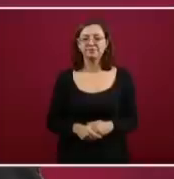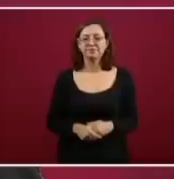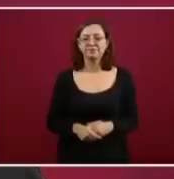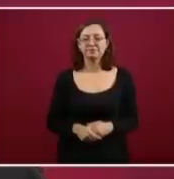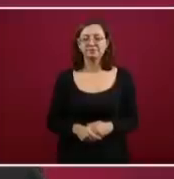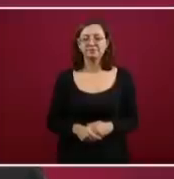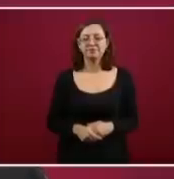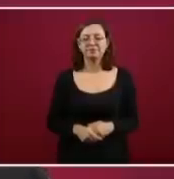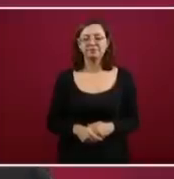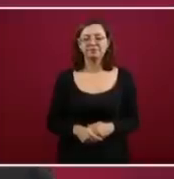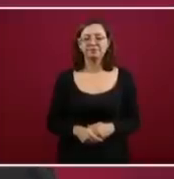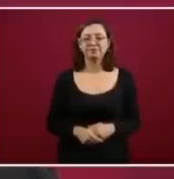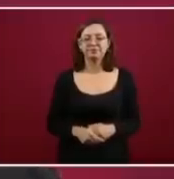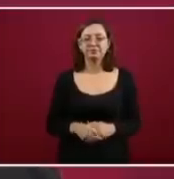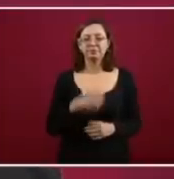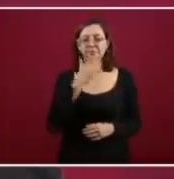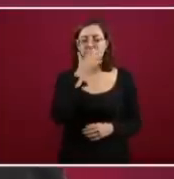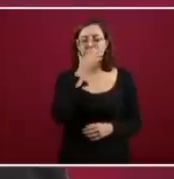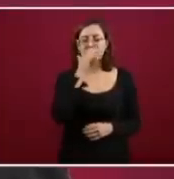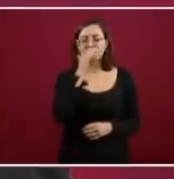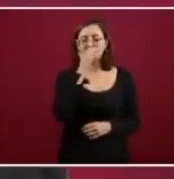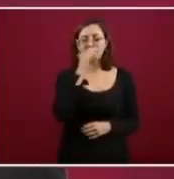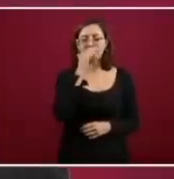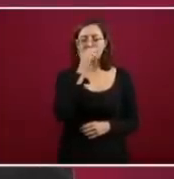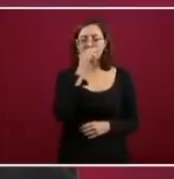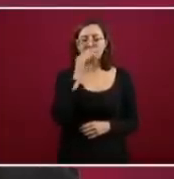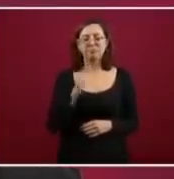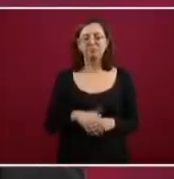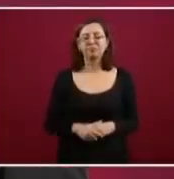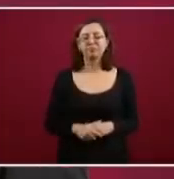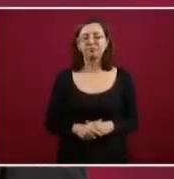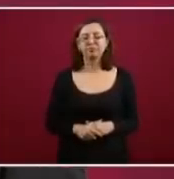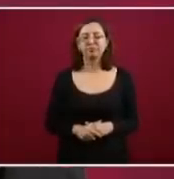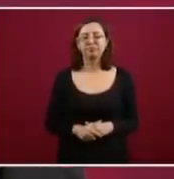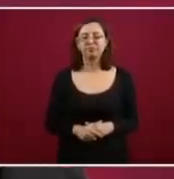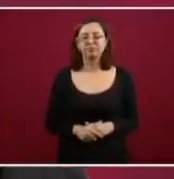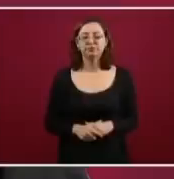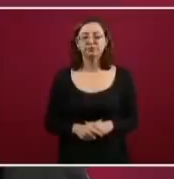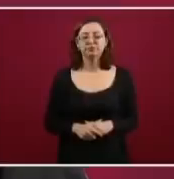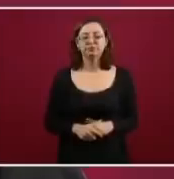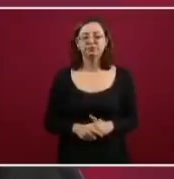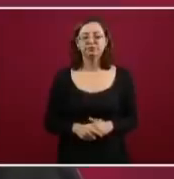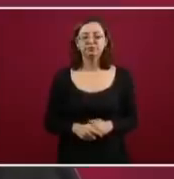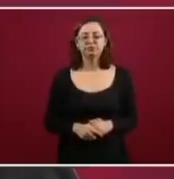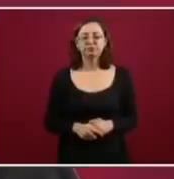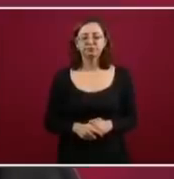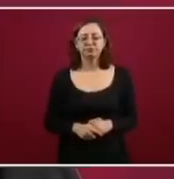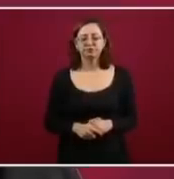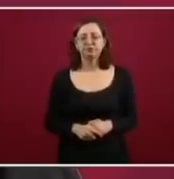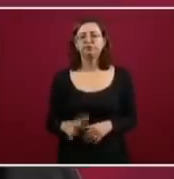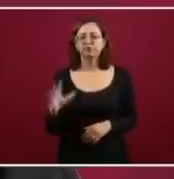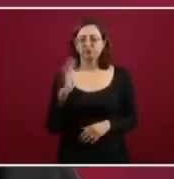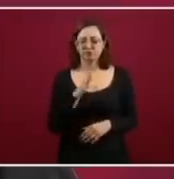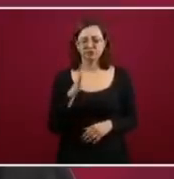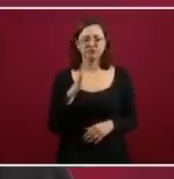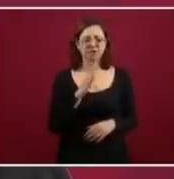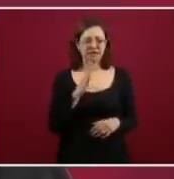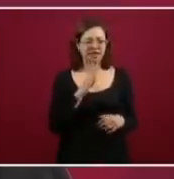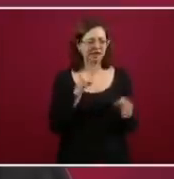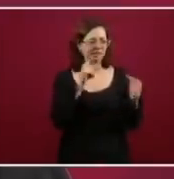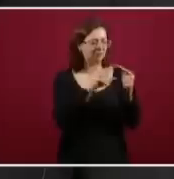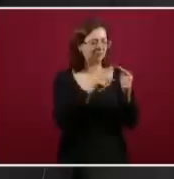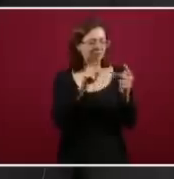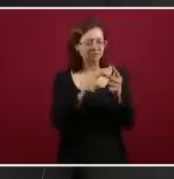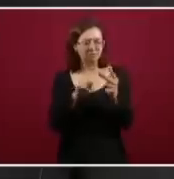son varios este los e indicadores que tenemos para